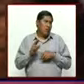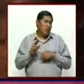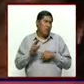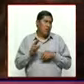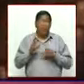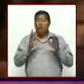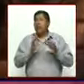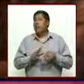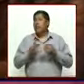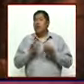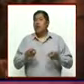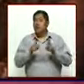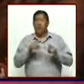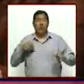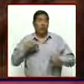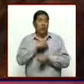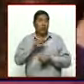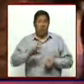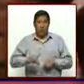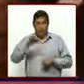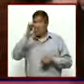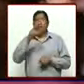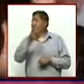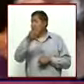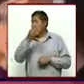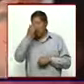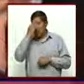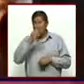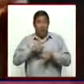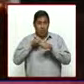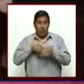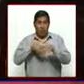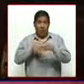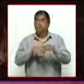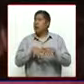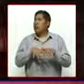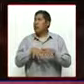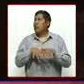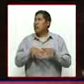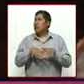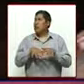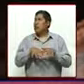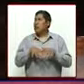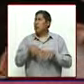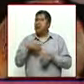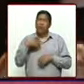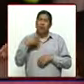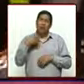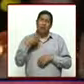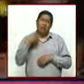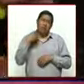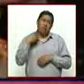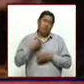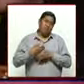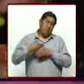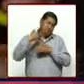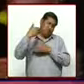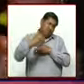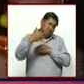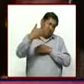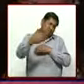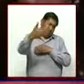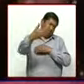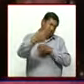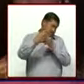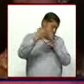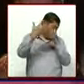Y Miriam, cuando hemos podido encontrar a la marcha como tal, eran básicamente cuatro cuadras que estaban en el